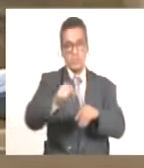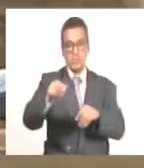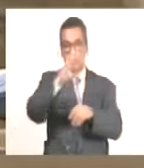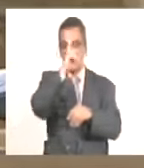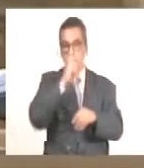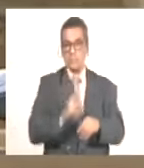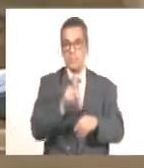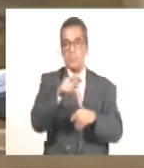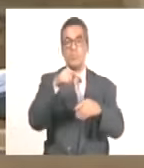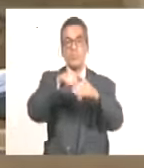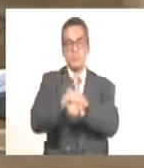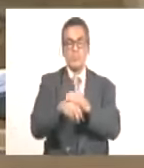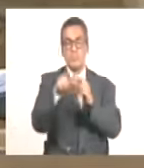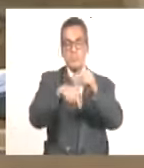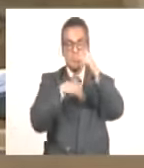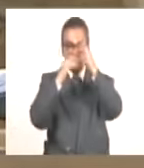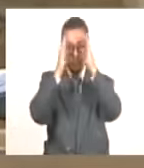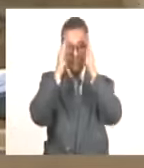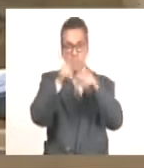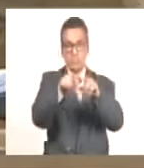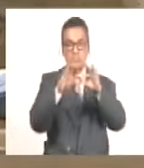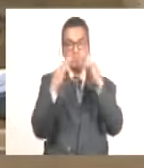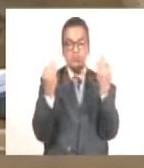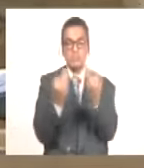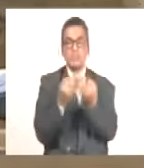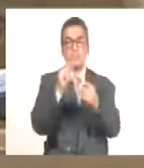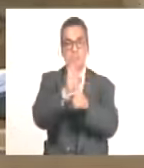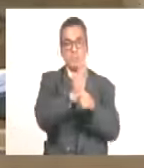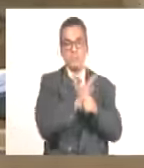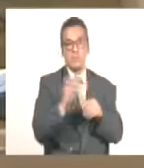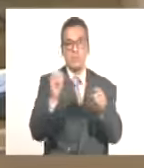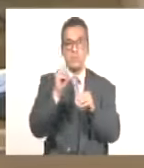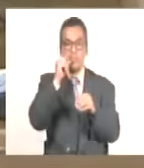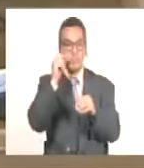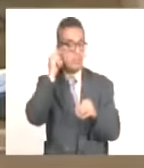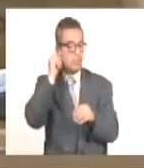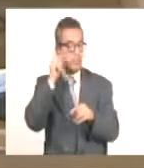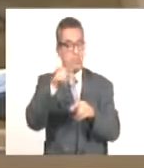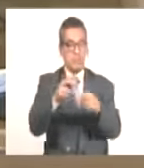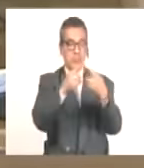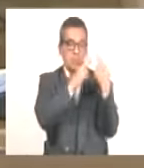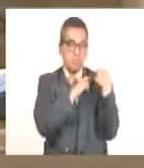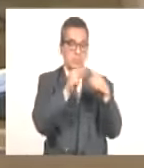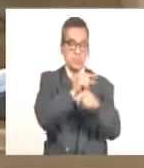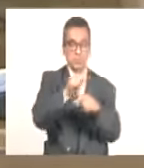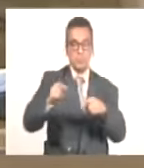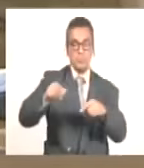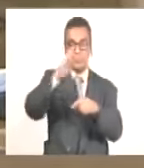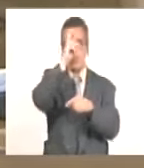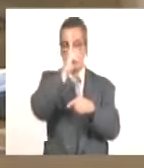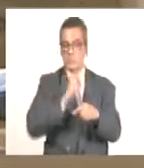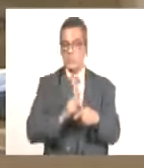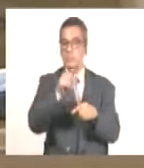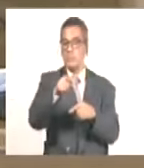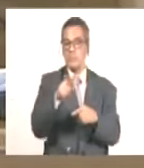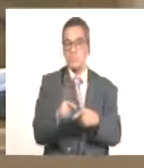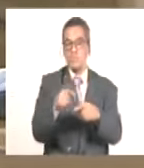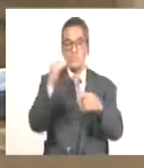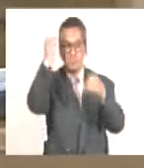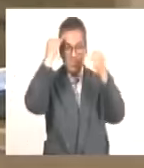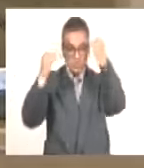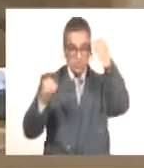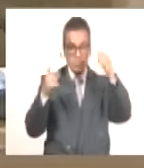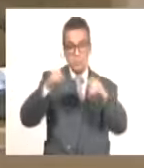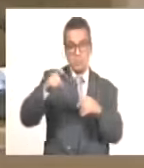persona, incluyendo dicha atención a los familiares, cuidadoras o cuidadores, responsables de las personas con discapacidad intelectual